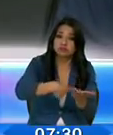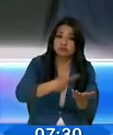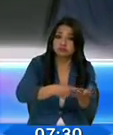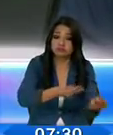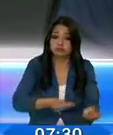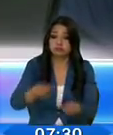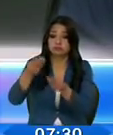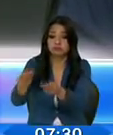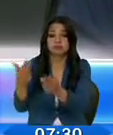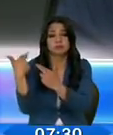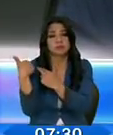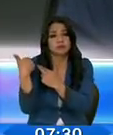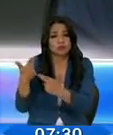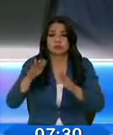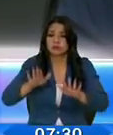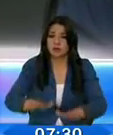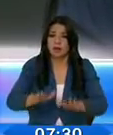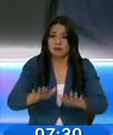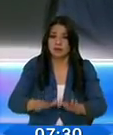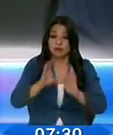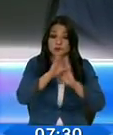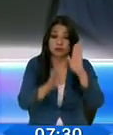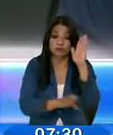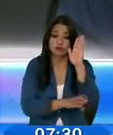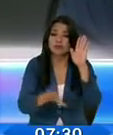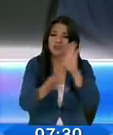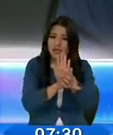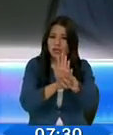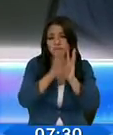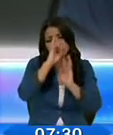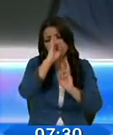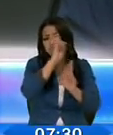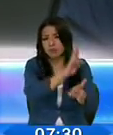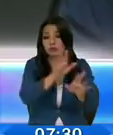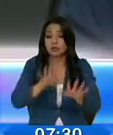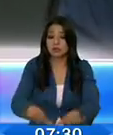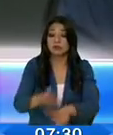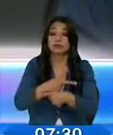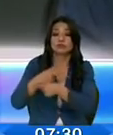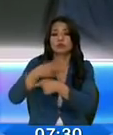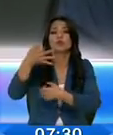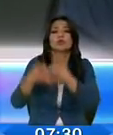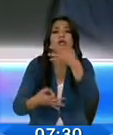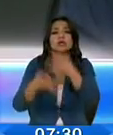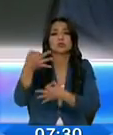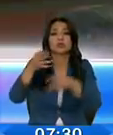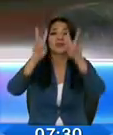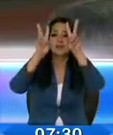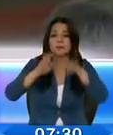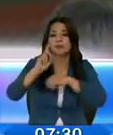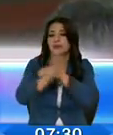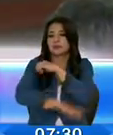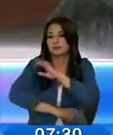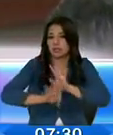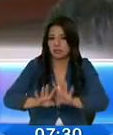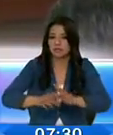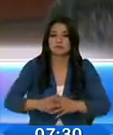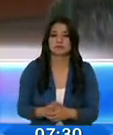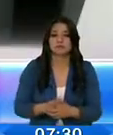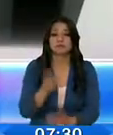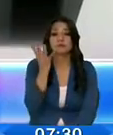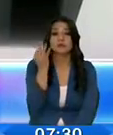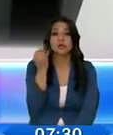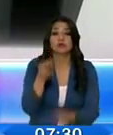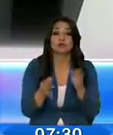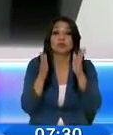la competencia constitucional y legal que tiene el Consejo de la Judicatura, es decir, en el ámbito disciplinario. Sostienen que serían 14